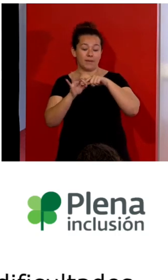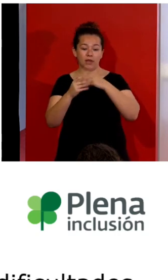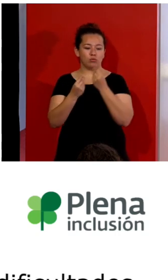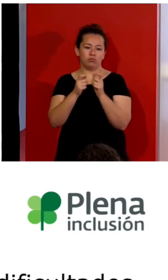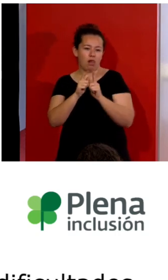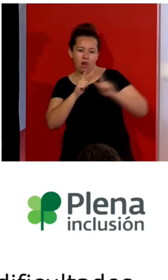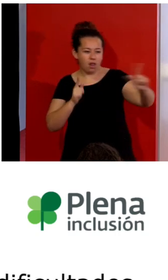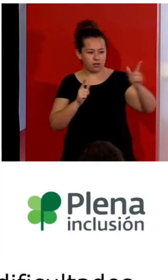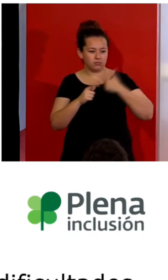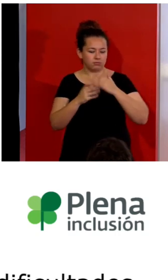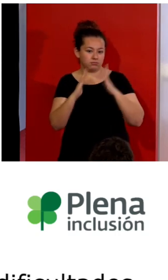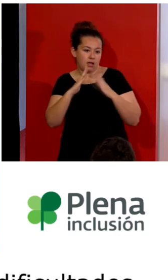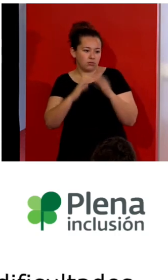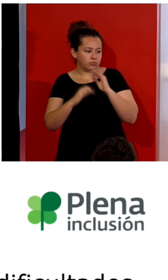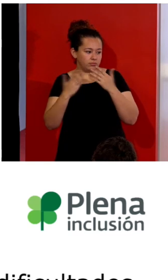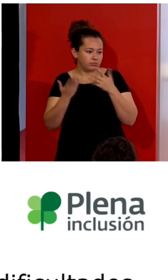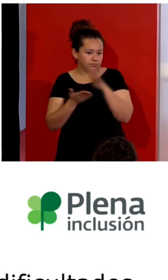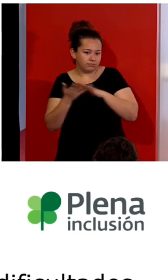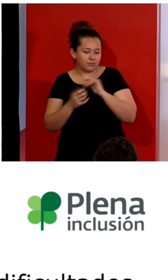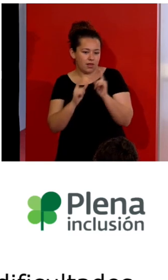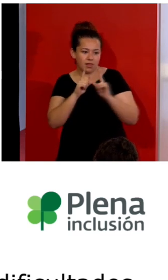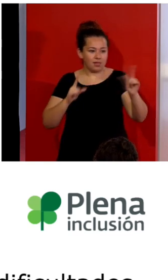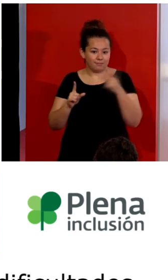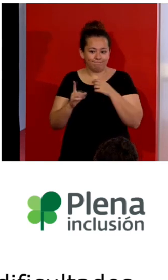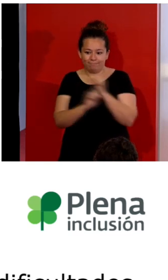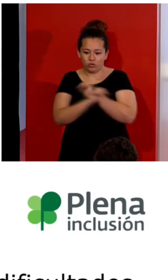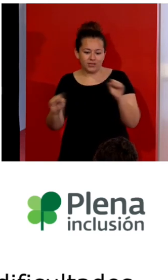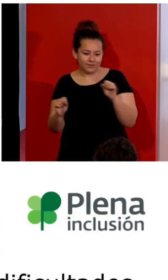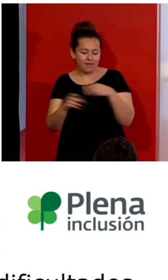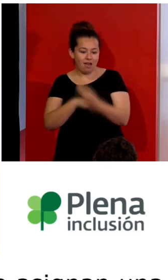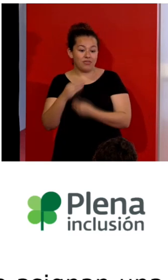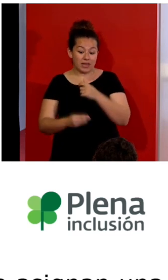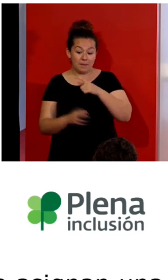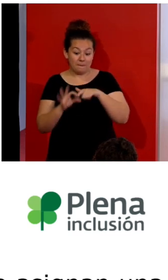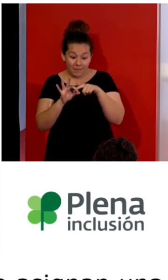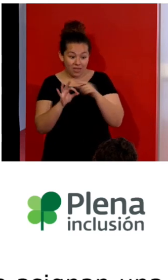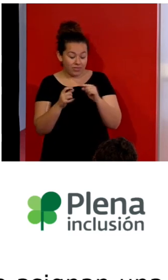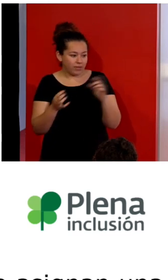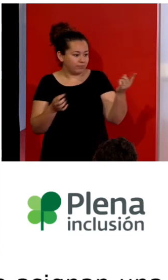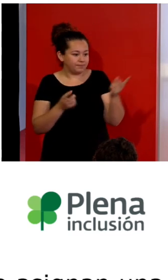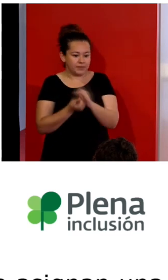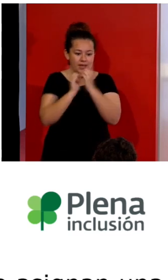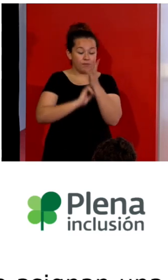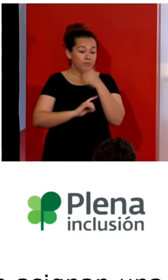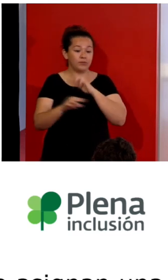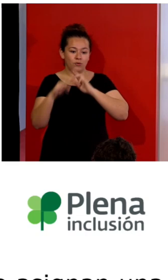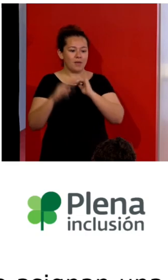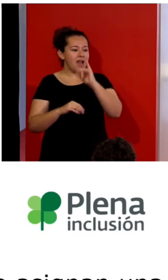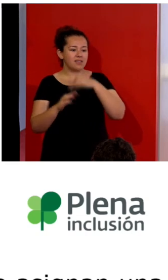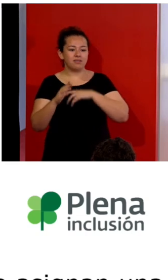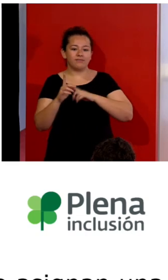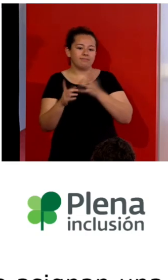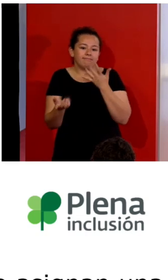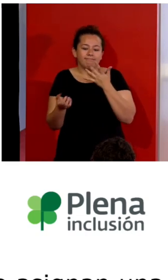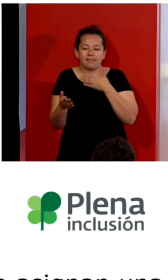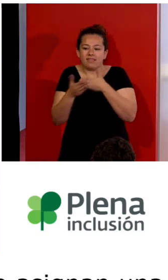kilómetros de distancia de tu residencia y es prácticamente imposible hacer que esa plaza cambie de sitio, pese a que tú tengas enormes dificultades para trasladarte a tu